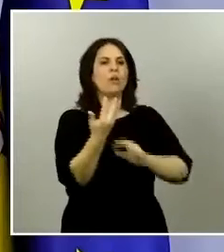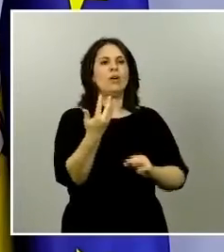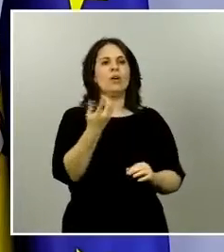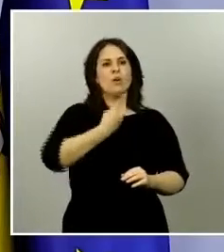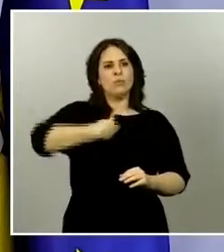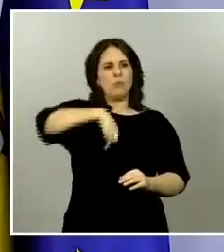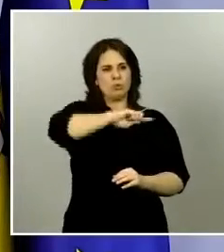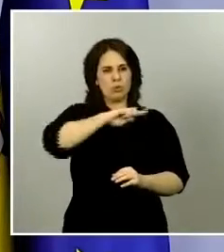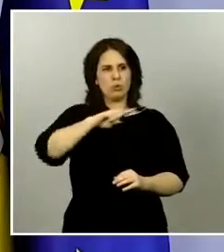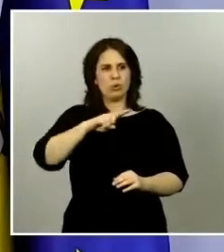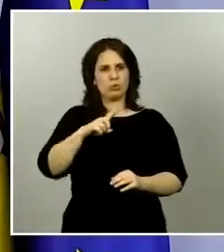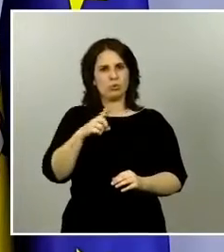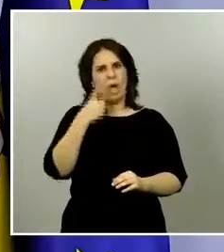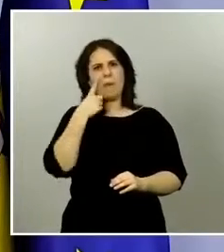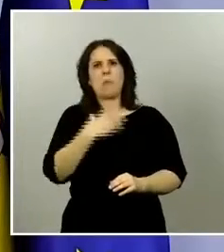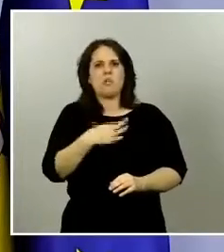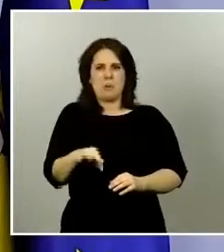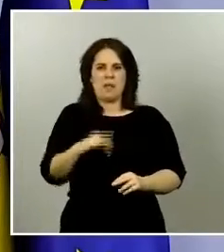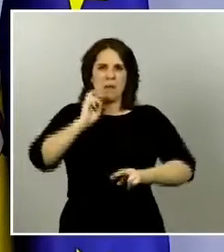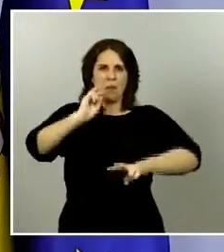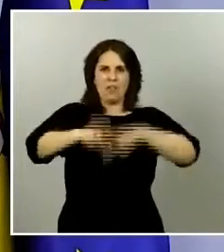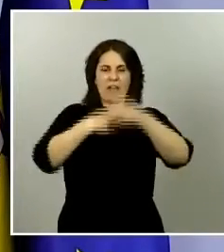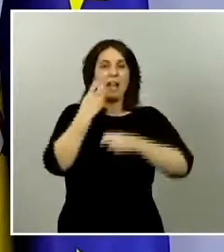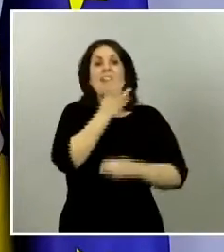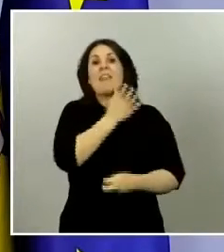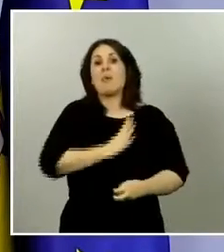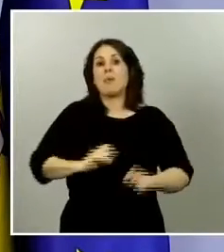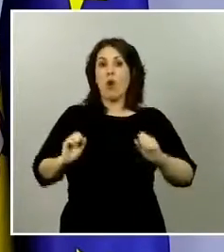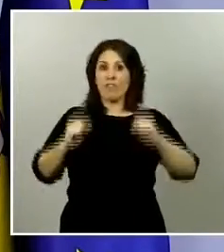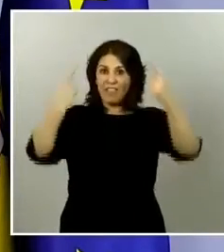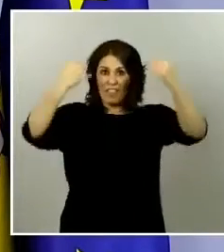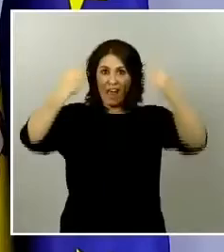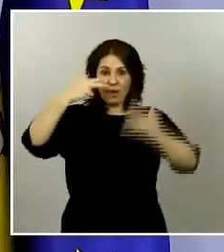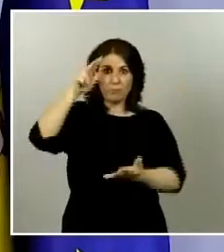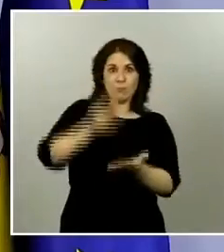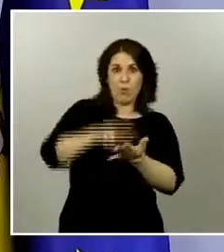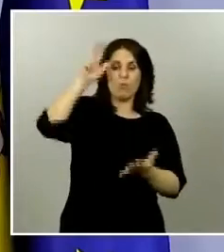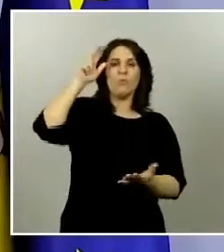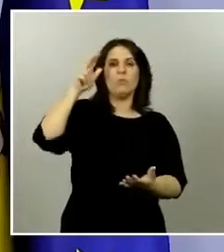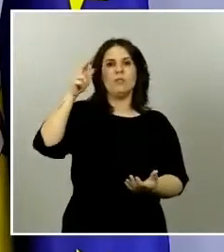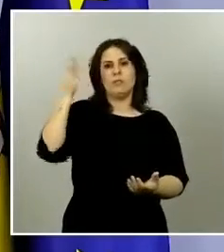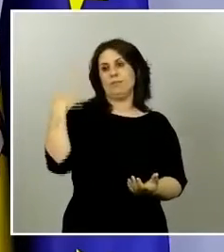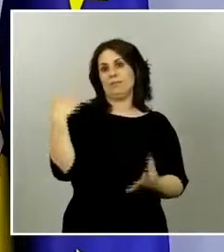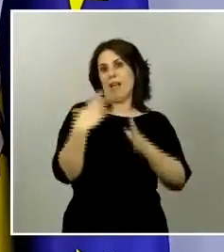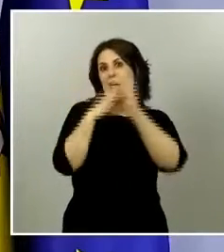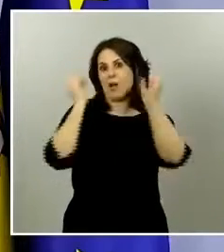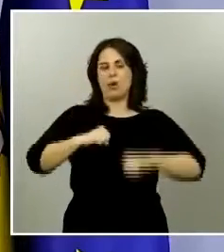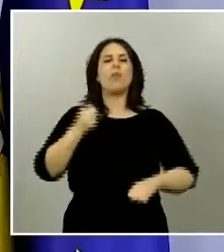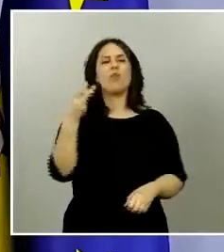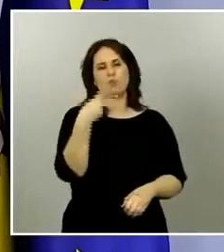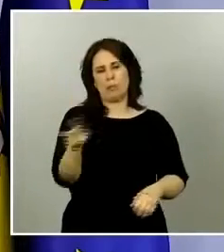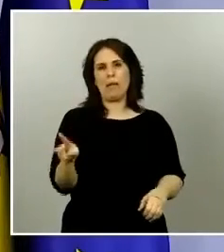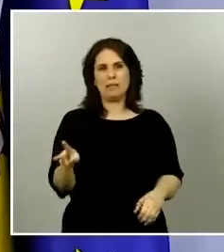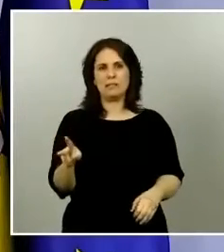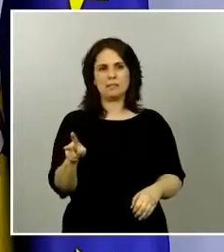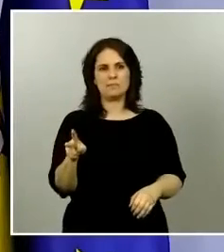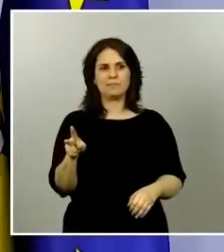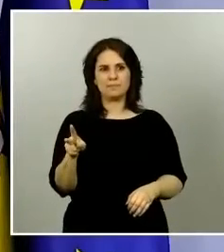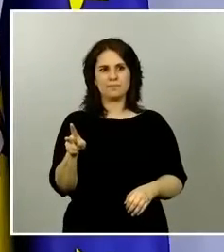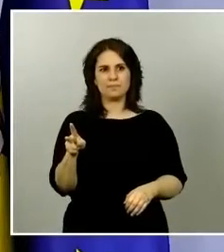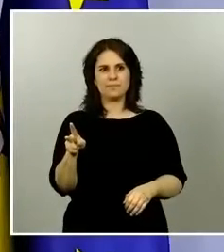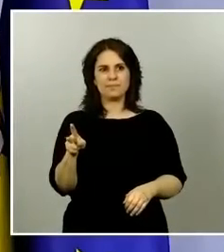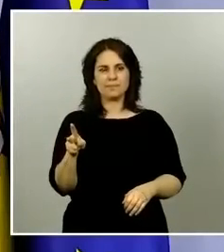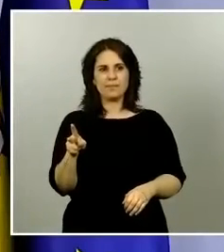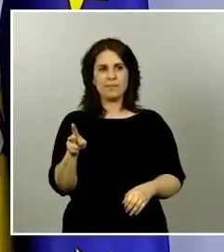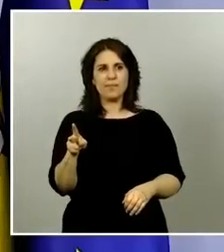en cada una de las unidades territoriales, vamos a estudiar si hay opciones de modificar esto. De momento, lo que hay vigente, insisto, es lo que en su